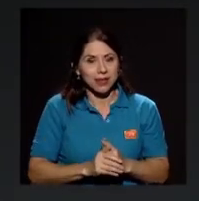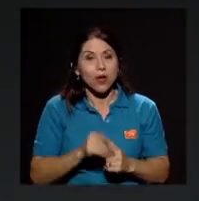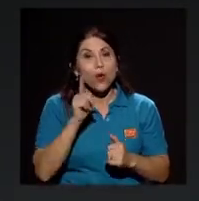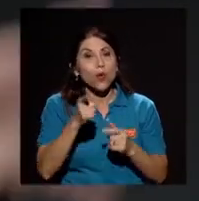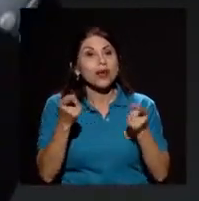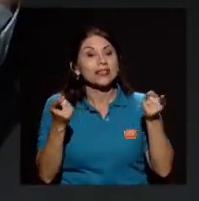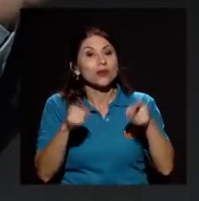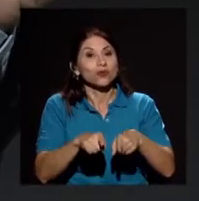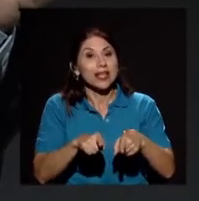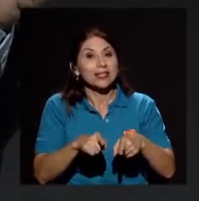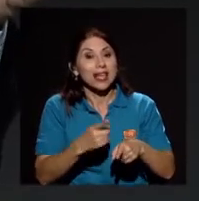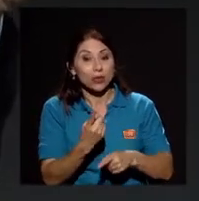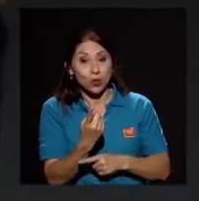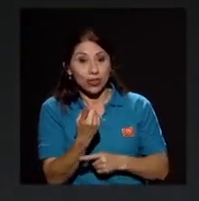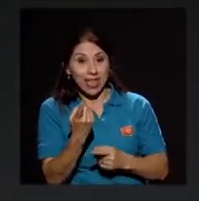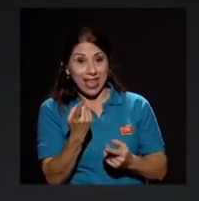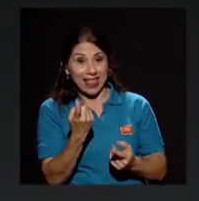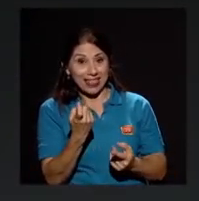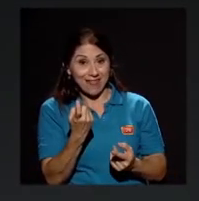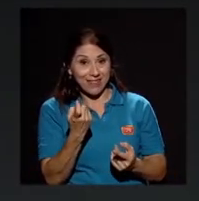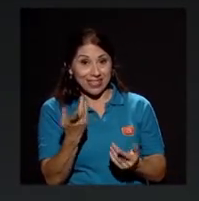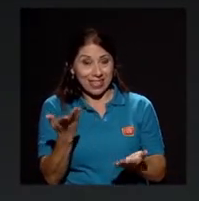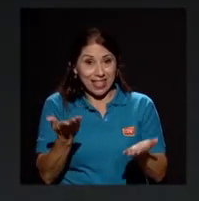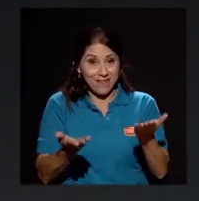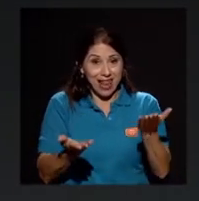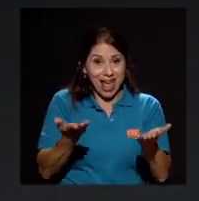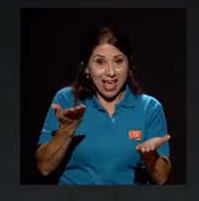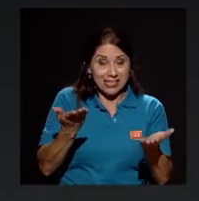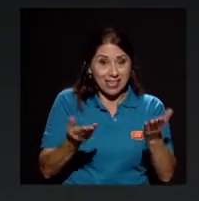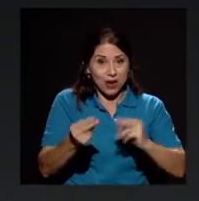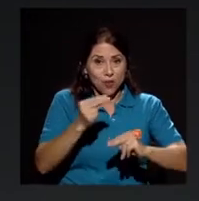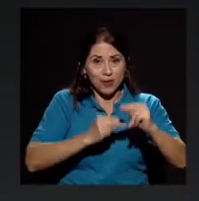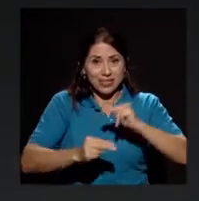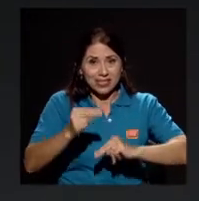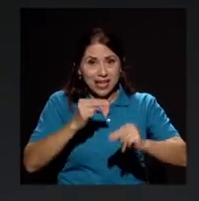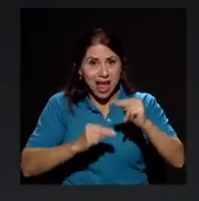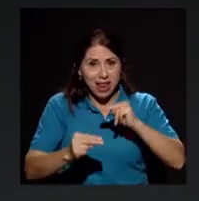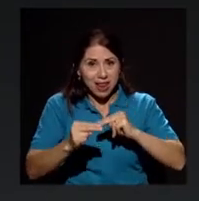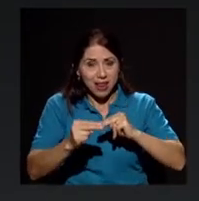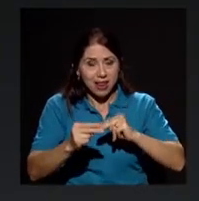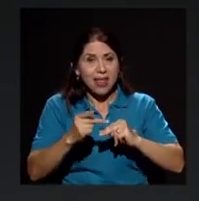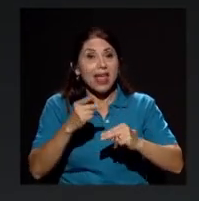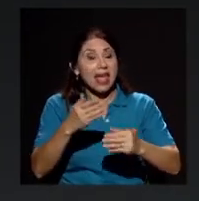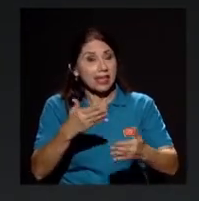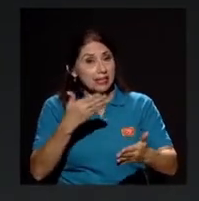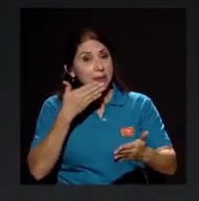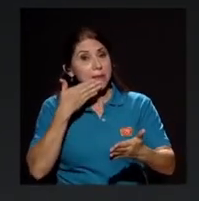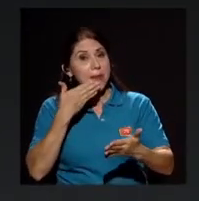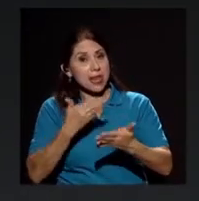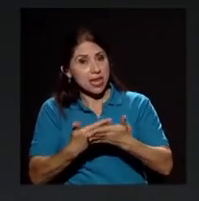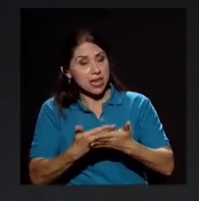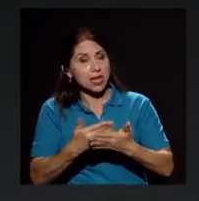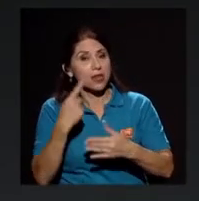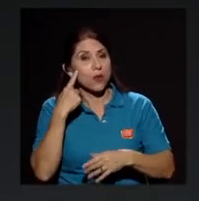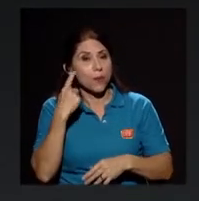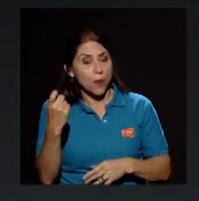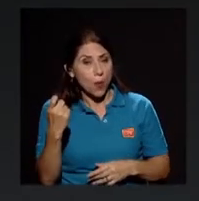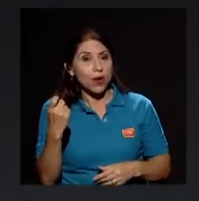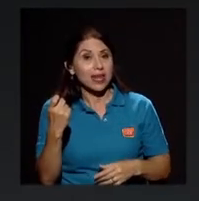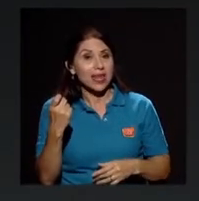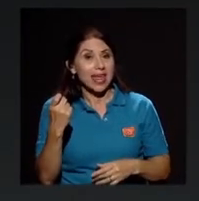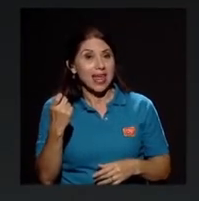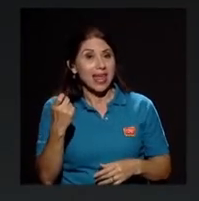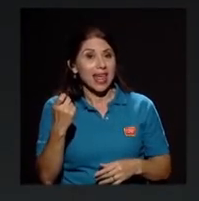el déficit de balanza comercial es de alguna manera benigno porque el